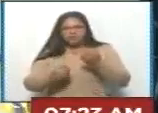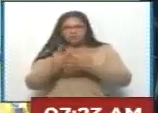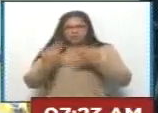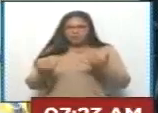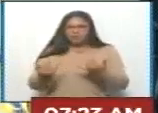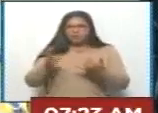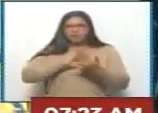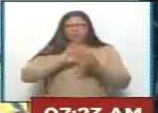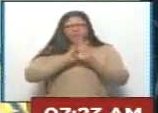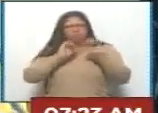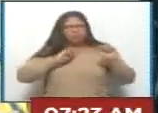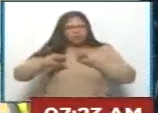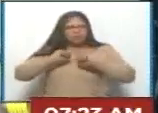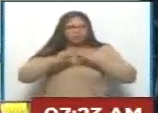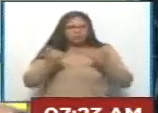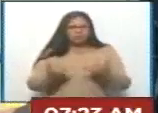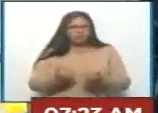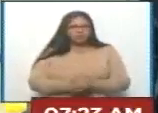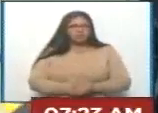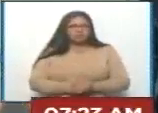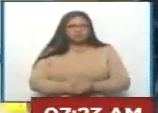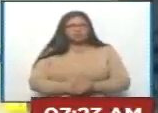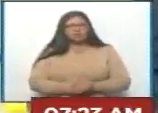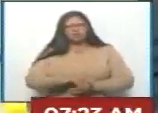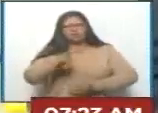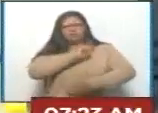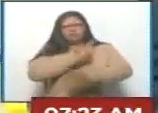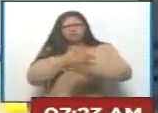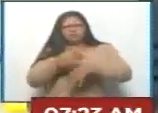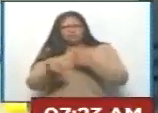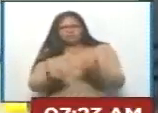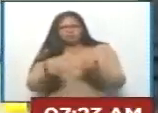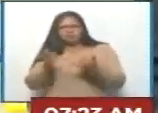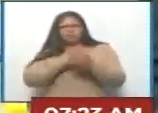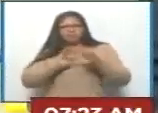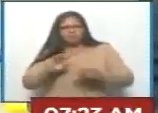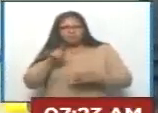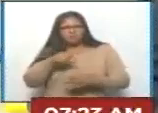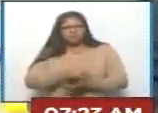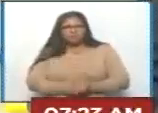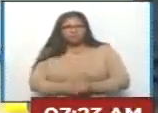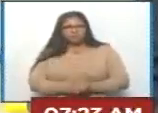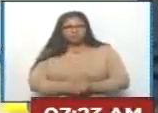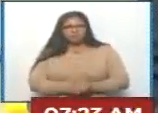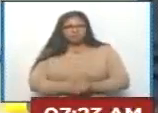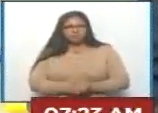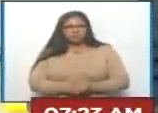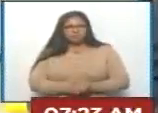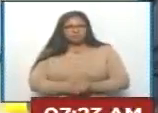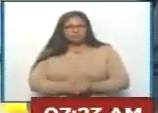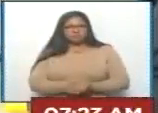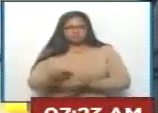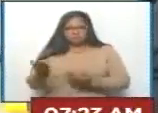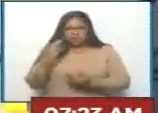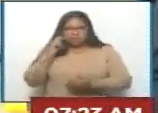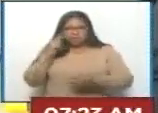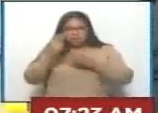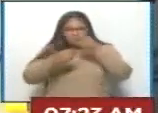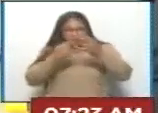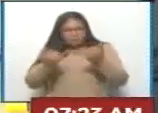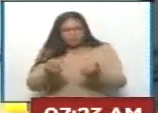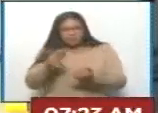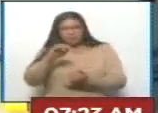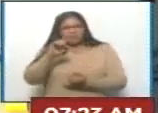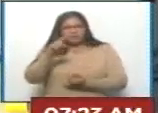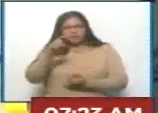gran movilización donde las fuerzas de izquierda jugaron un papel fundamental. Viene la visita de Nixon